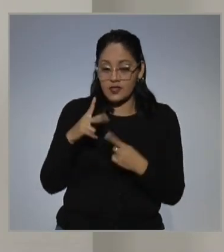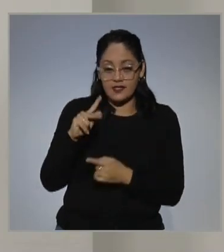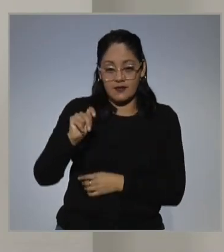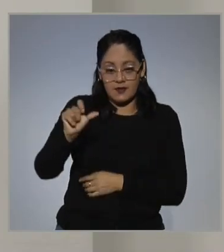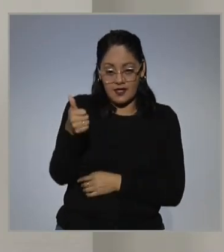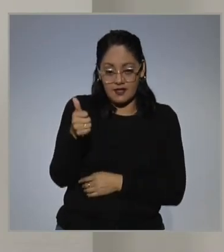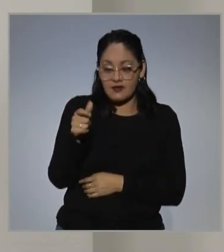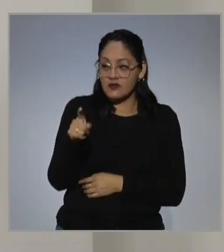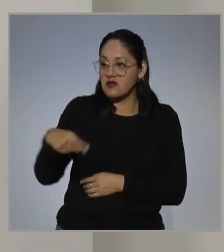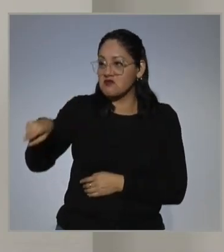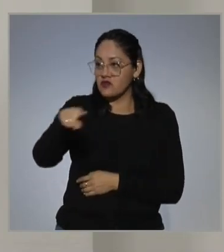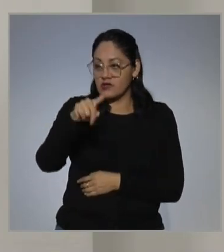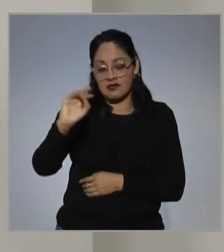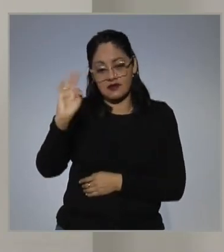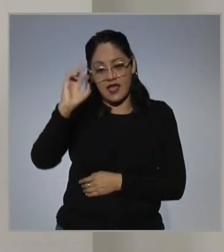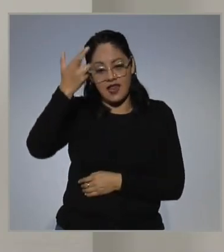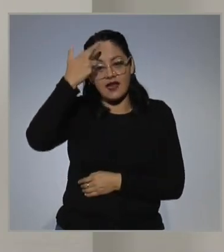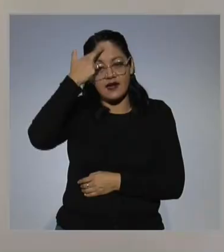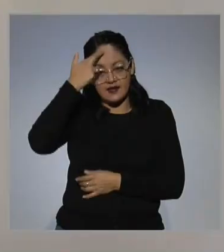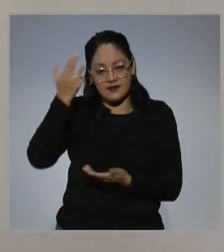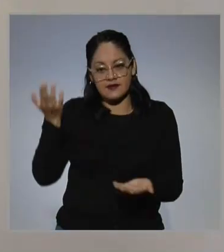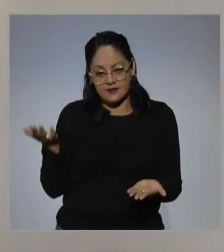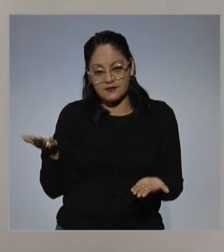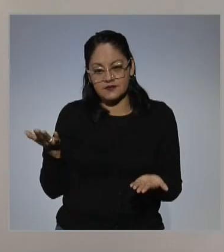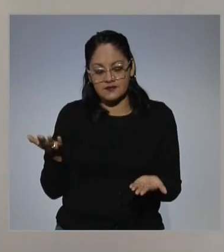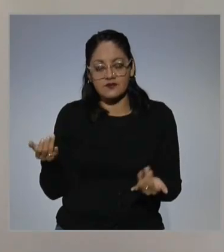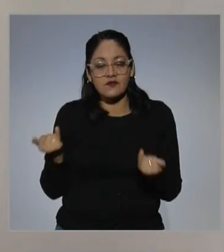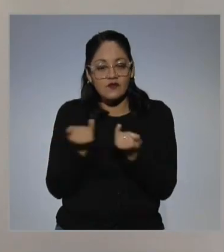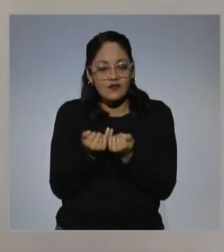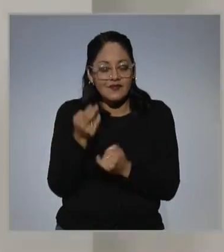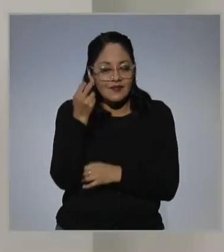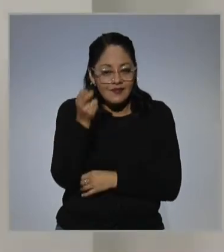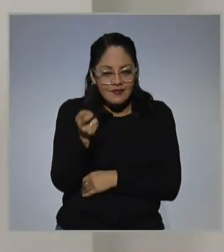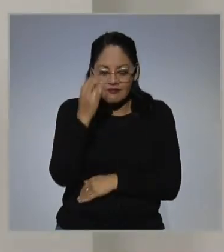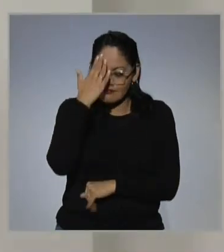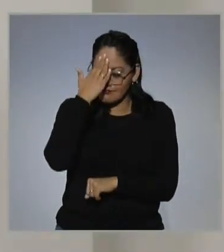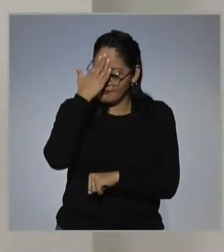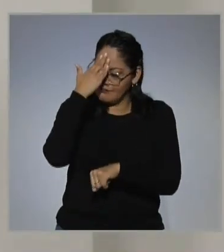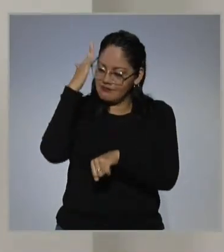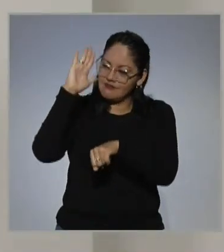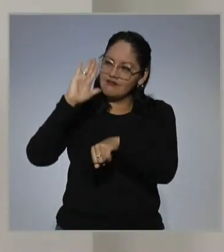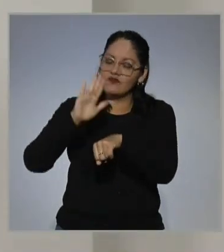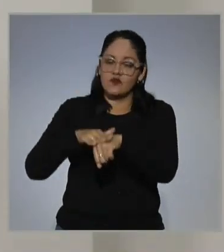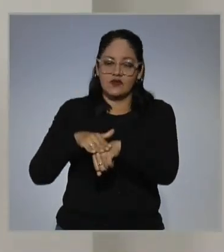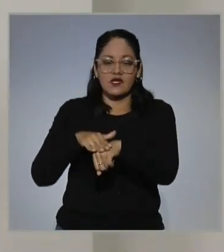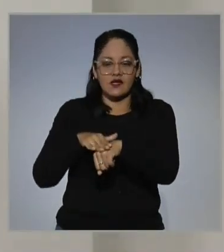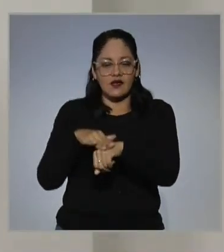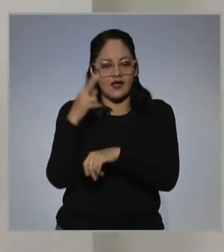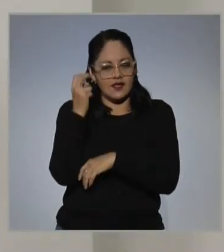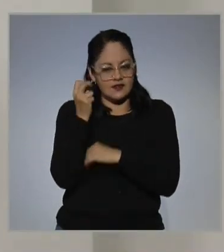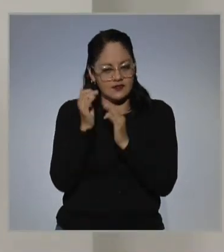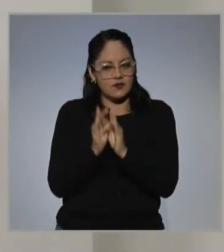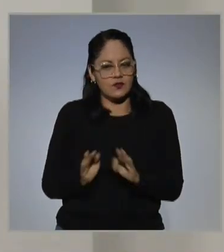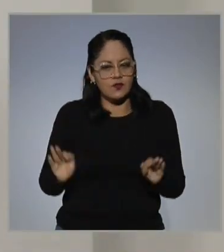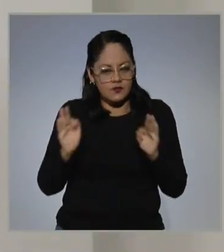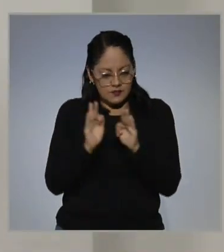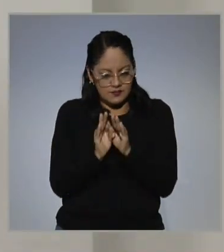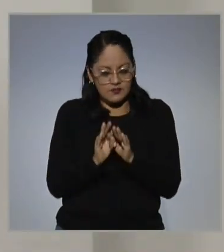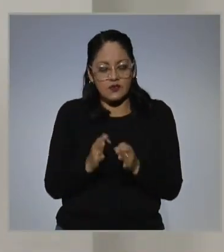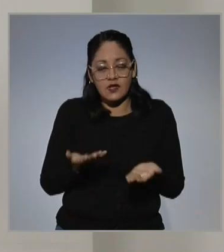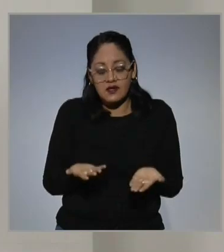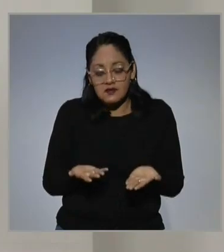canal que seguro la recuerdan. Y ese ejercicio de memoria creo que es muy importante